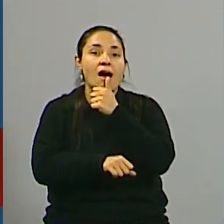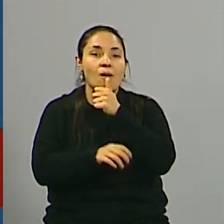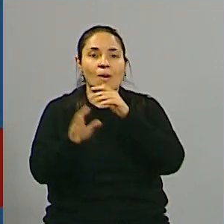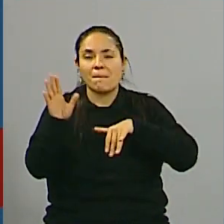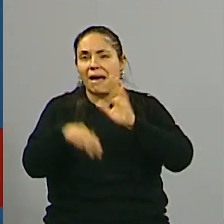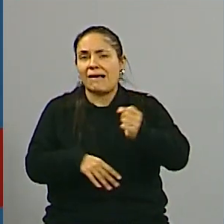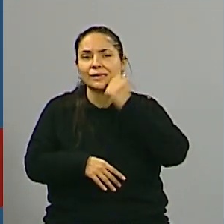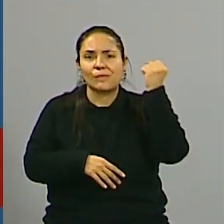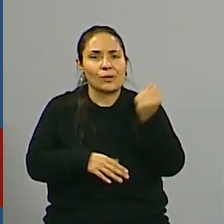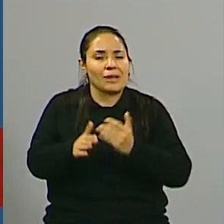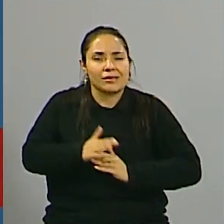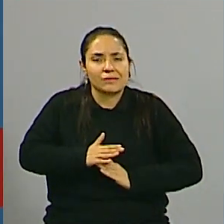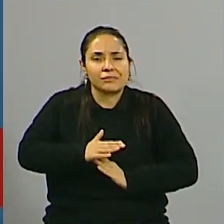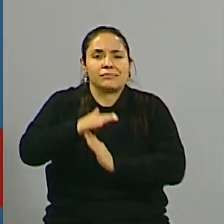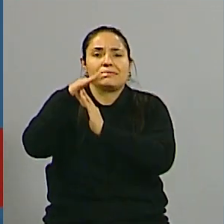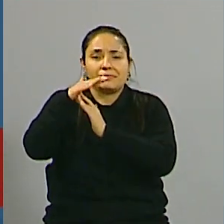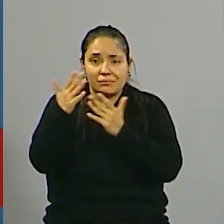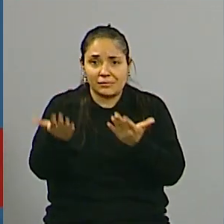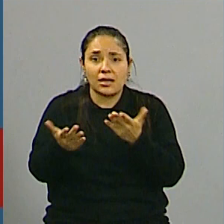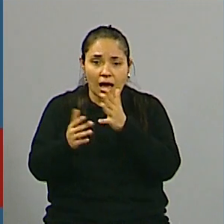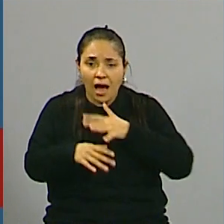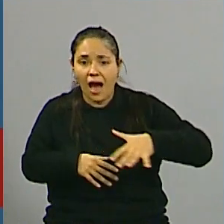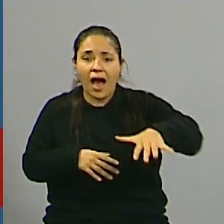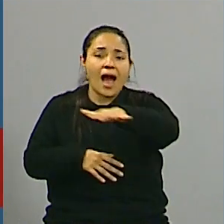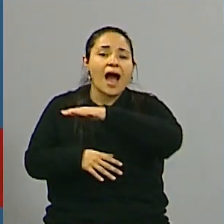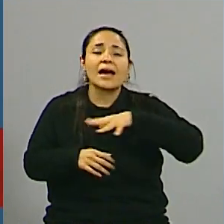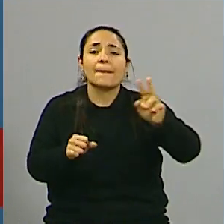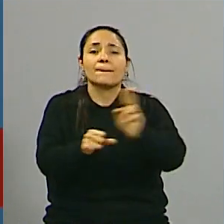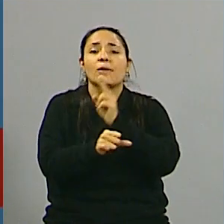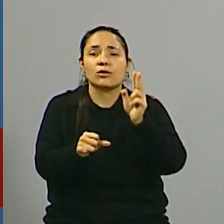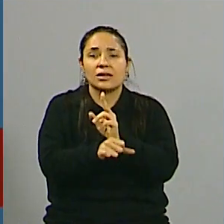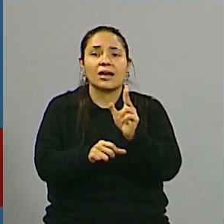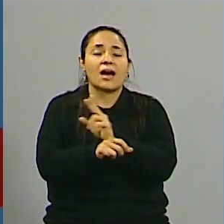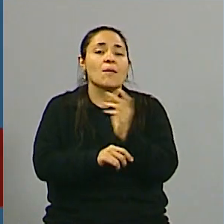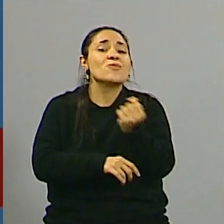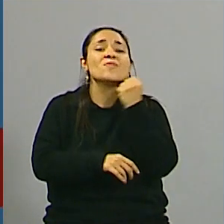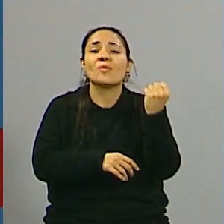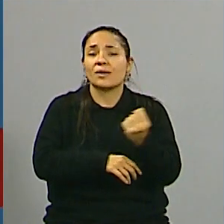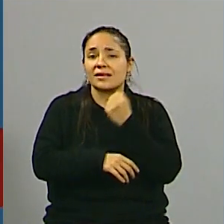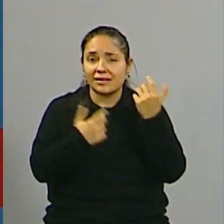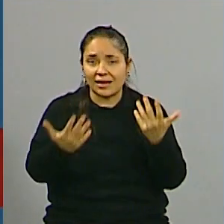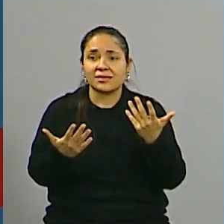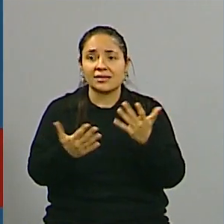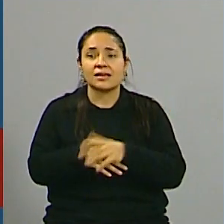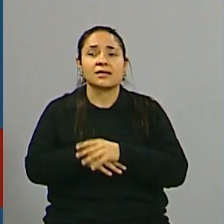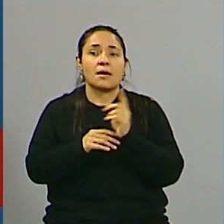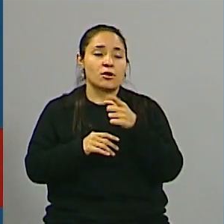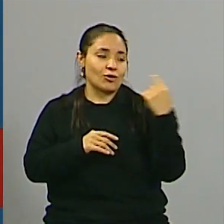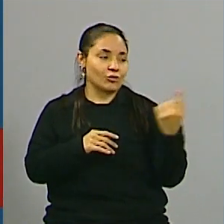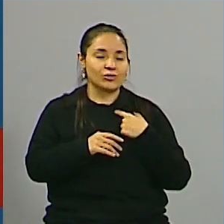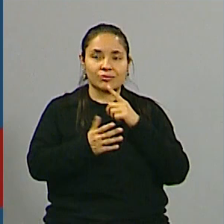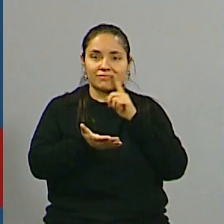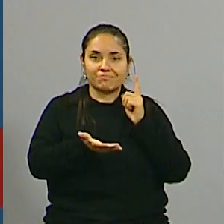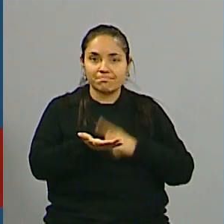más fuerte y las áreas protegidas en general son herramientas fundamentales que nosotros desde Natura